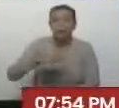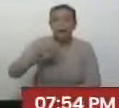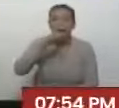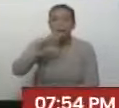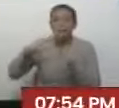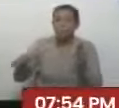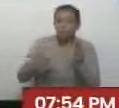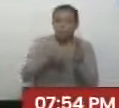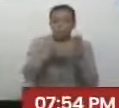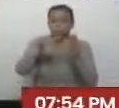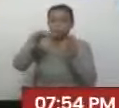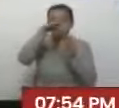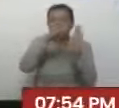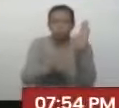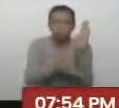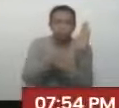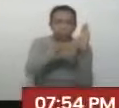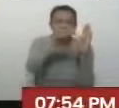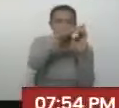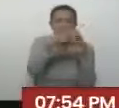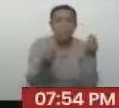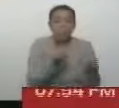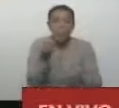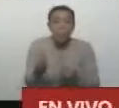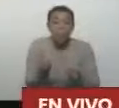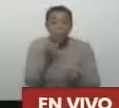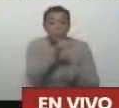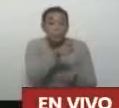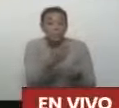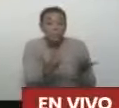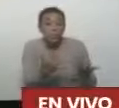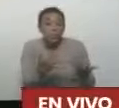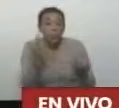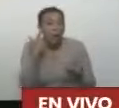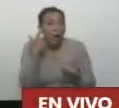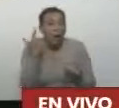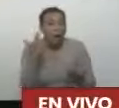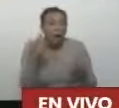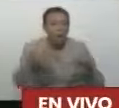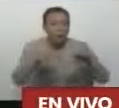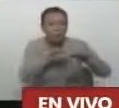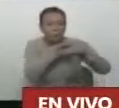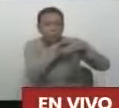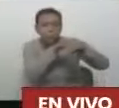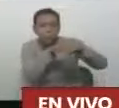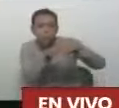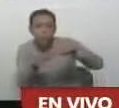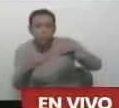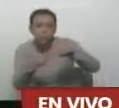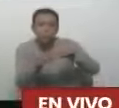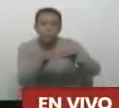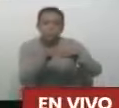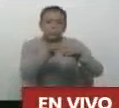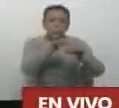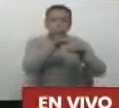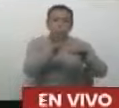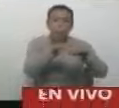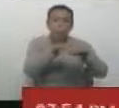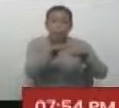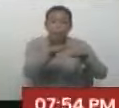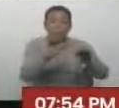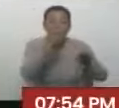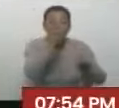se contiene un linímetro, que él es cuando los ríos crecen verticalmente. Aquí yo puedo colocar el bloque